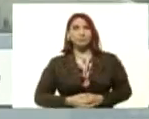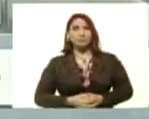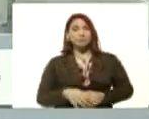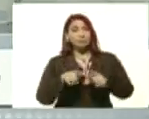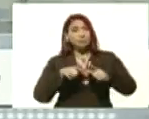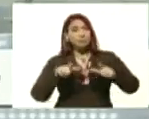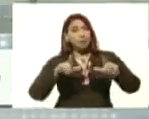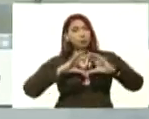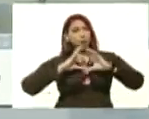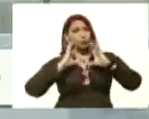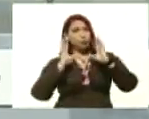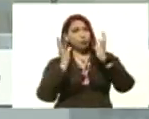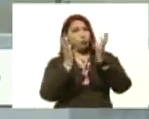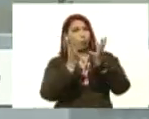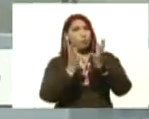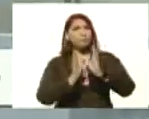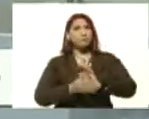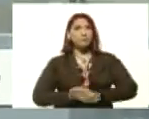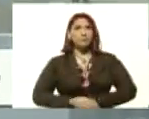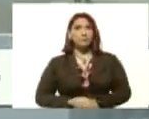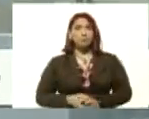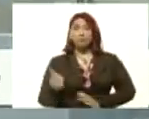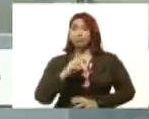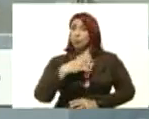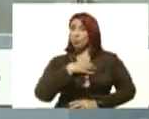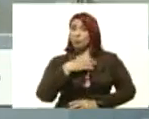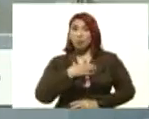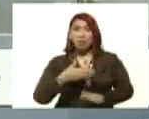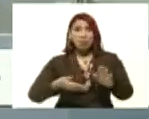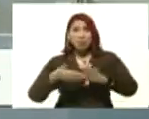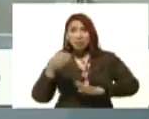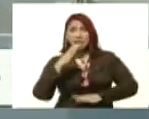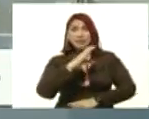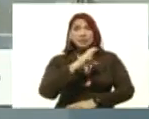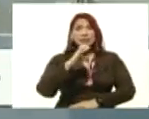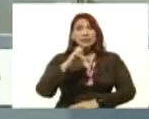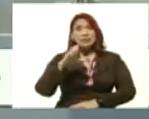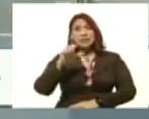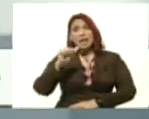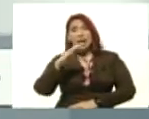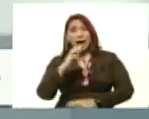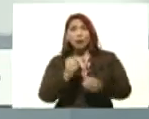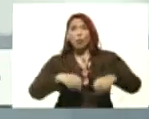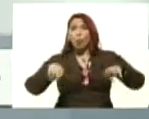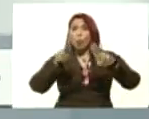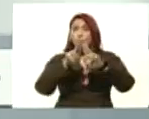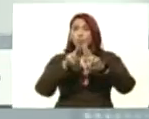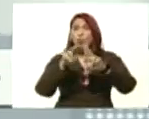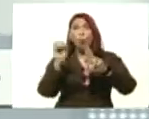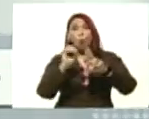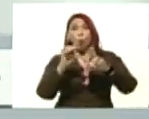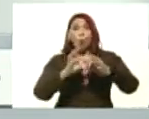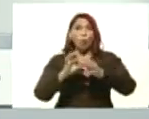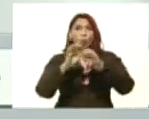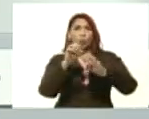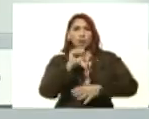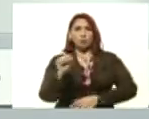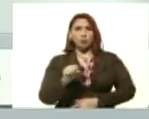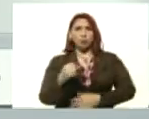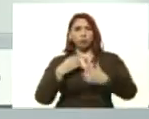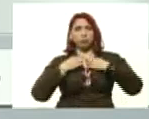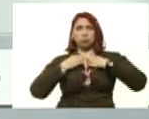espacios mundiales. Uno no puede ir a la CELAT, a la ONU, a UNASUR, como un guapetón de